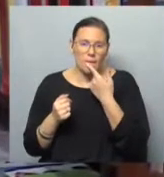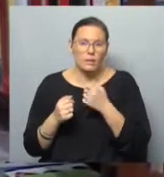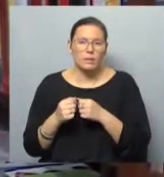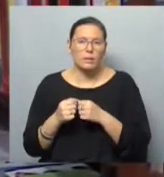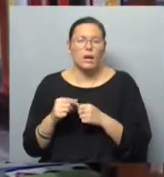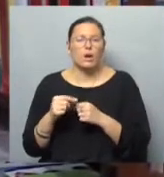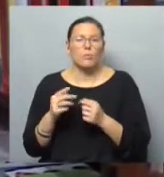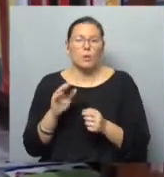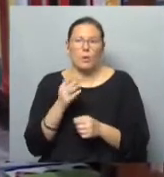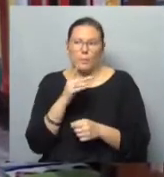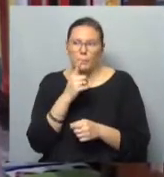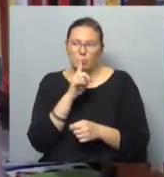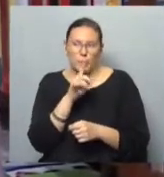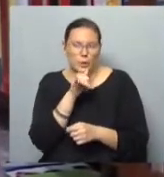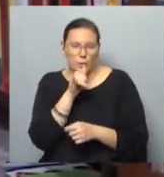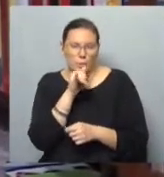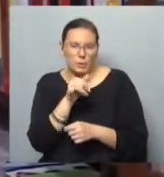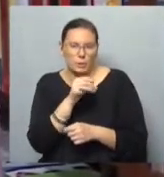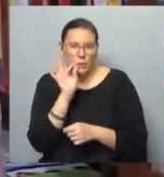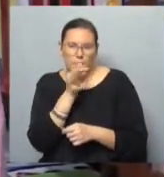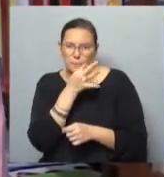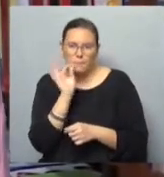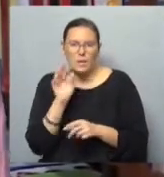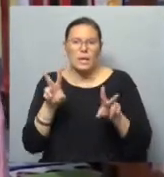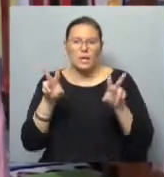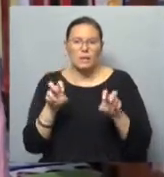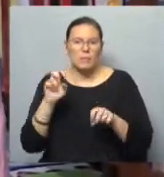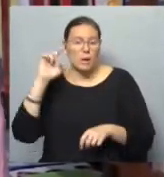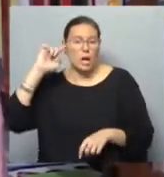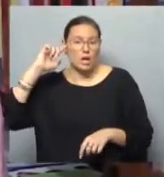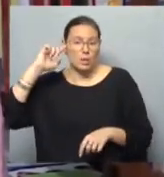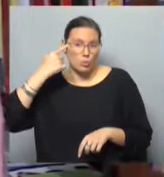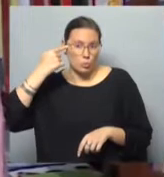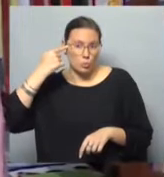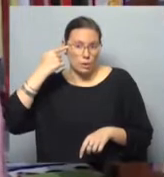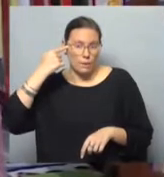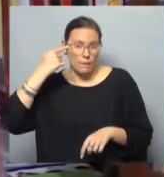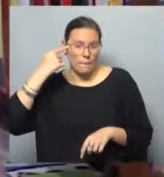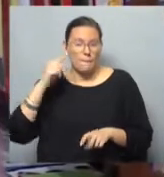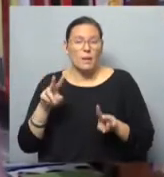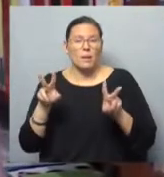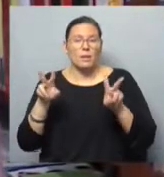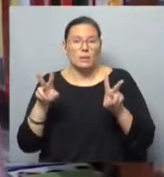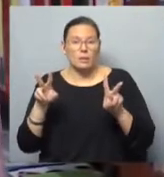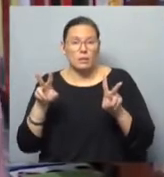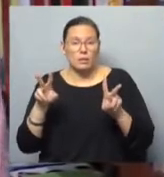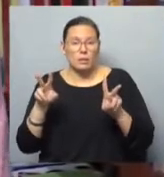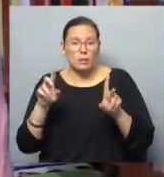como un tabú, y que es el tema de la locura y el tema de